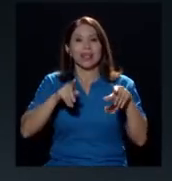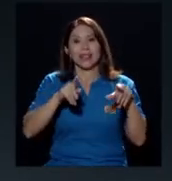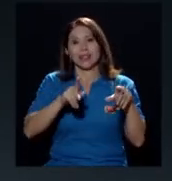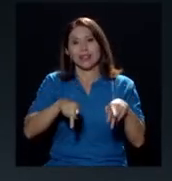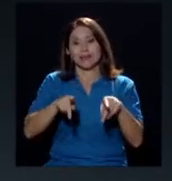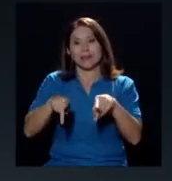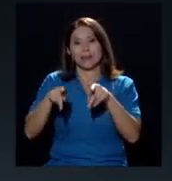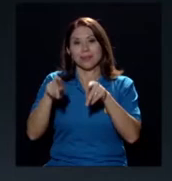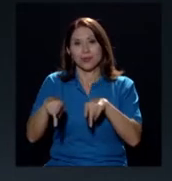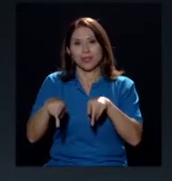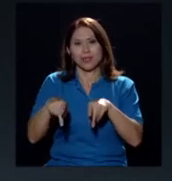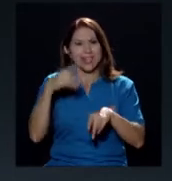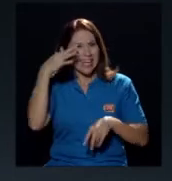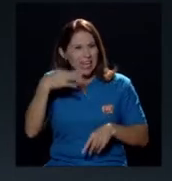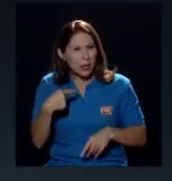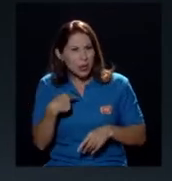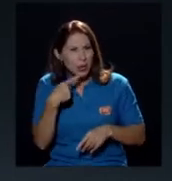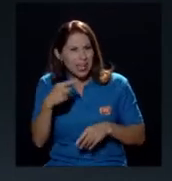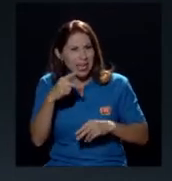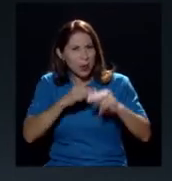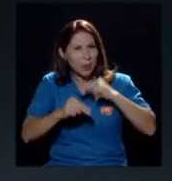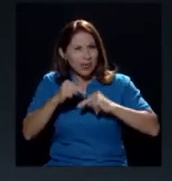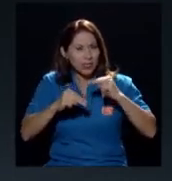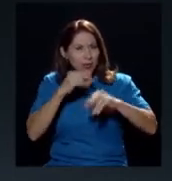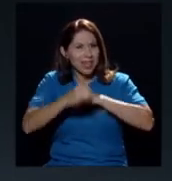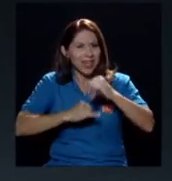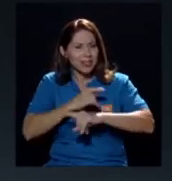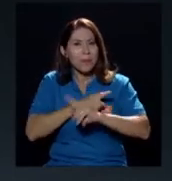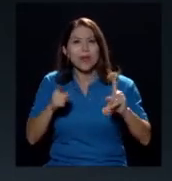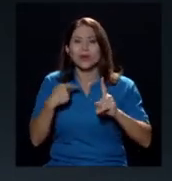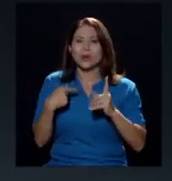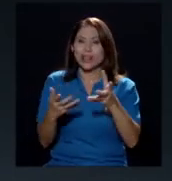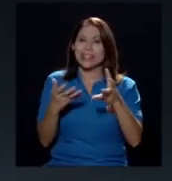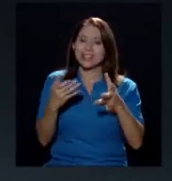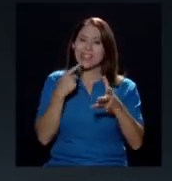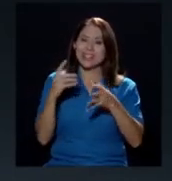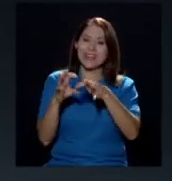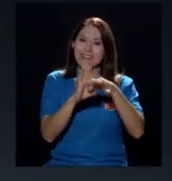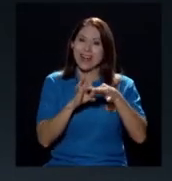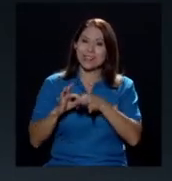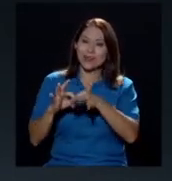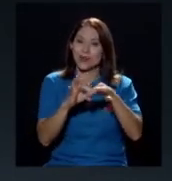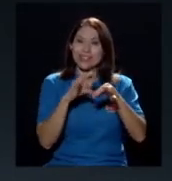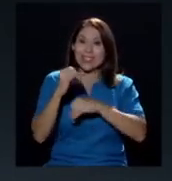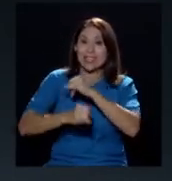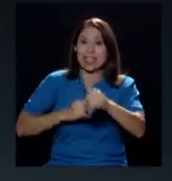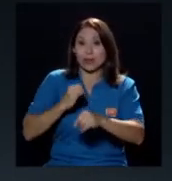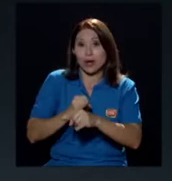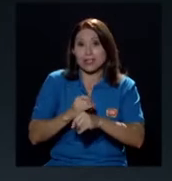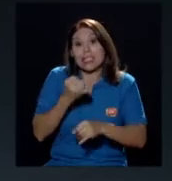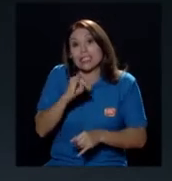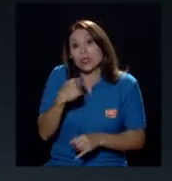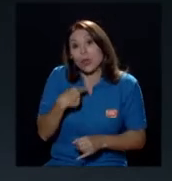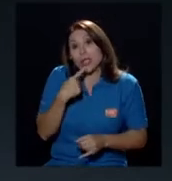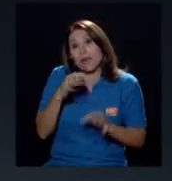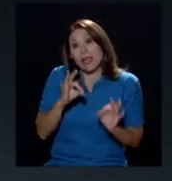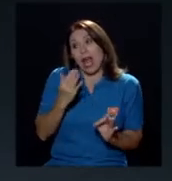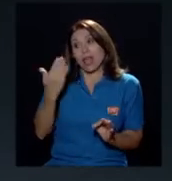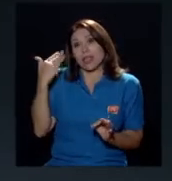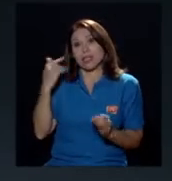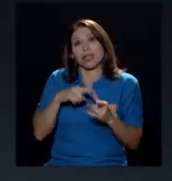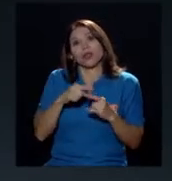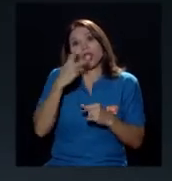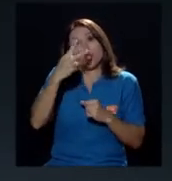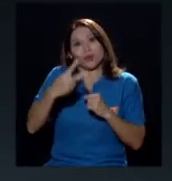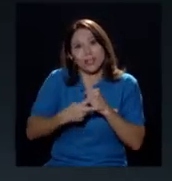creo que dije comercio internacional pero lo que quise decir es relaciones internacionales y si lo dije bien pues dos veces lo digo bien